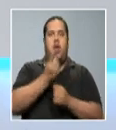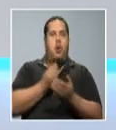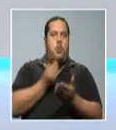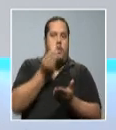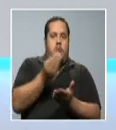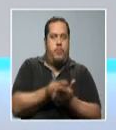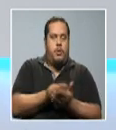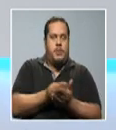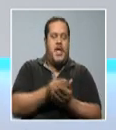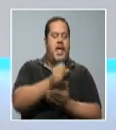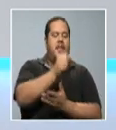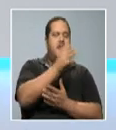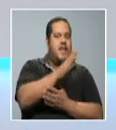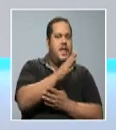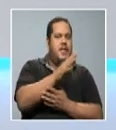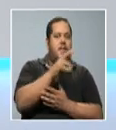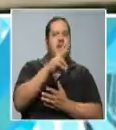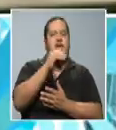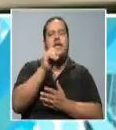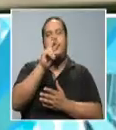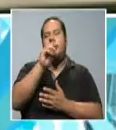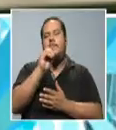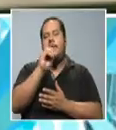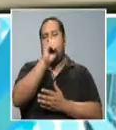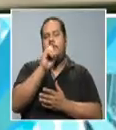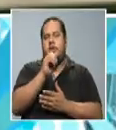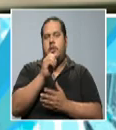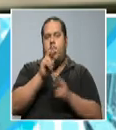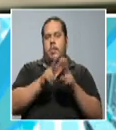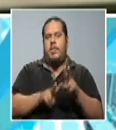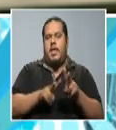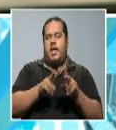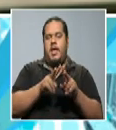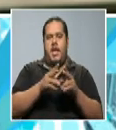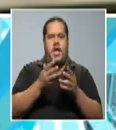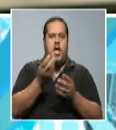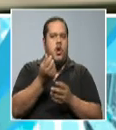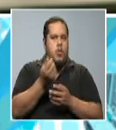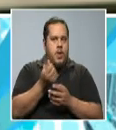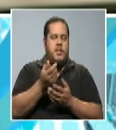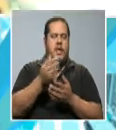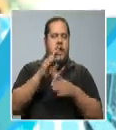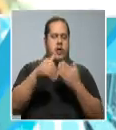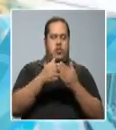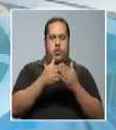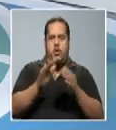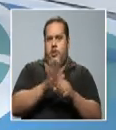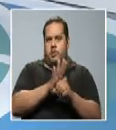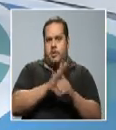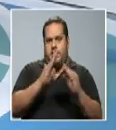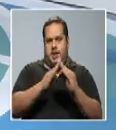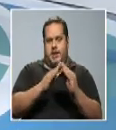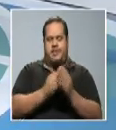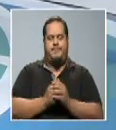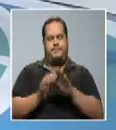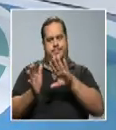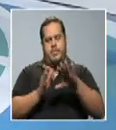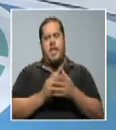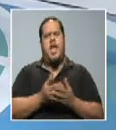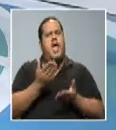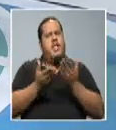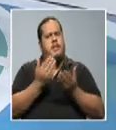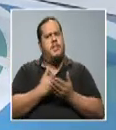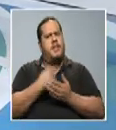aporte entre el 15 y el 20% del valor de la vivienda. Ahora, puede ser que la persona tenga para la